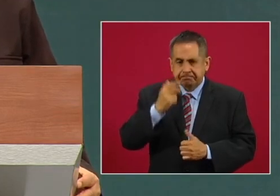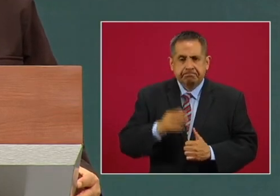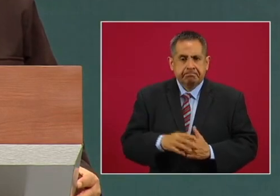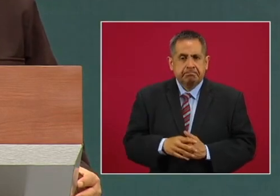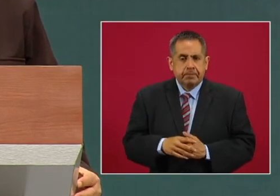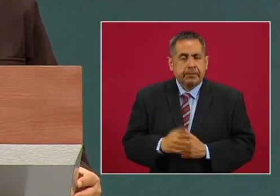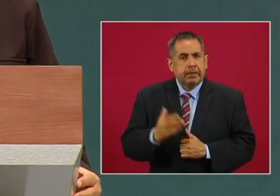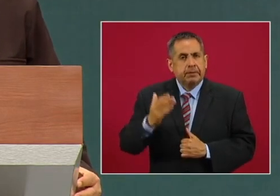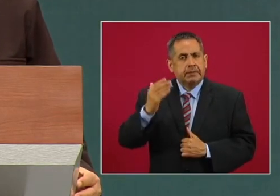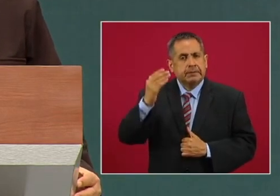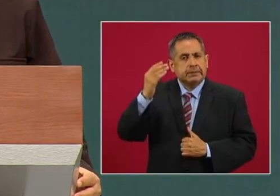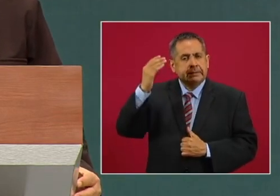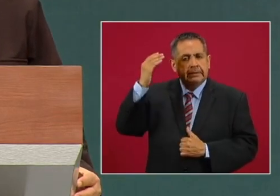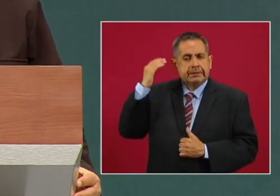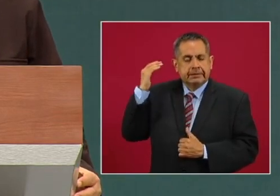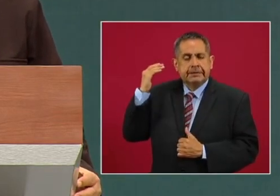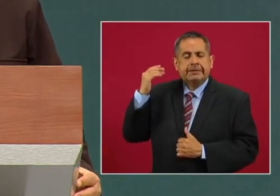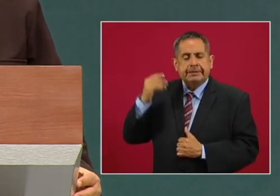hechos